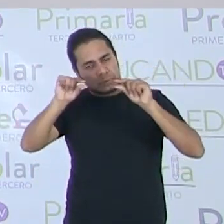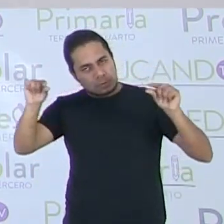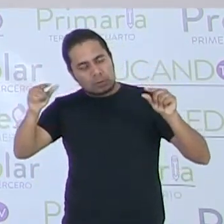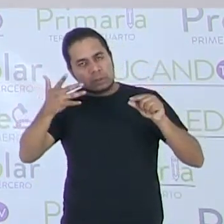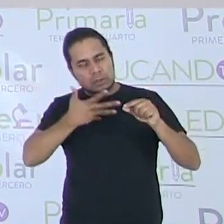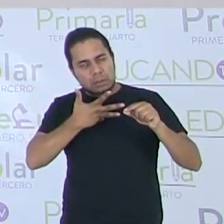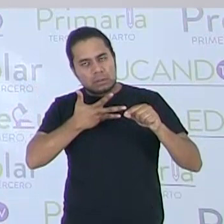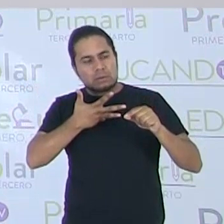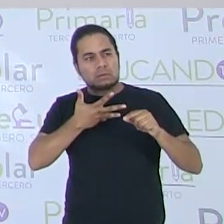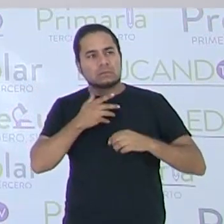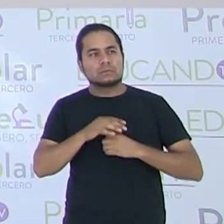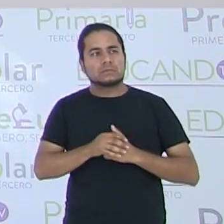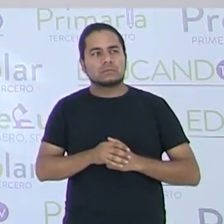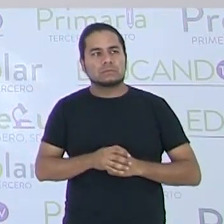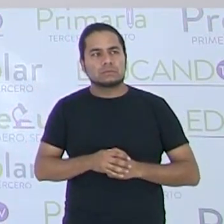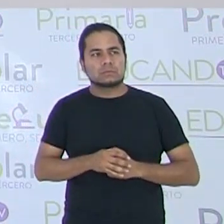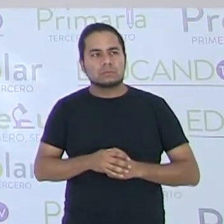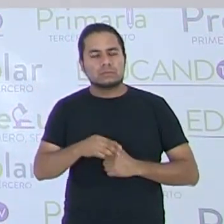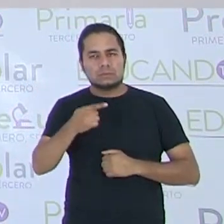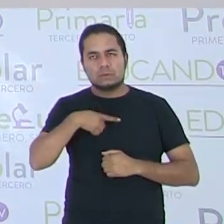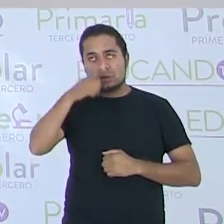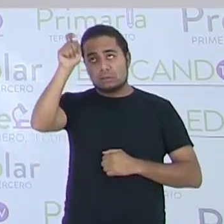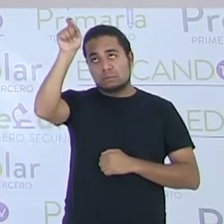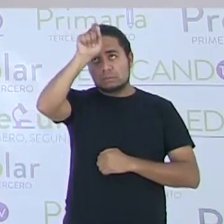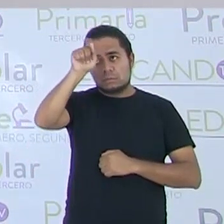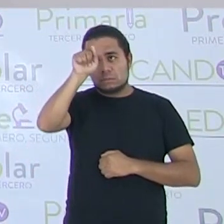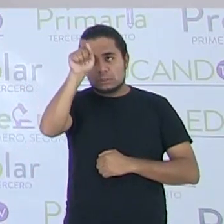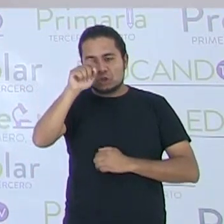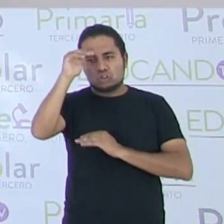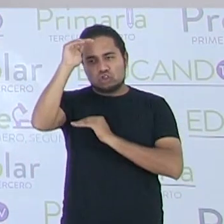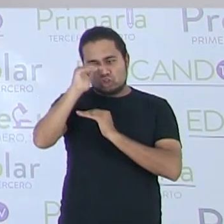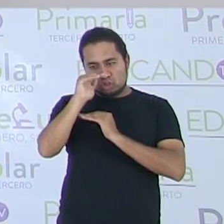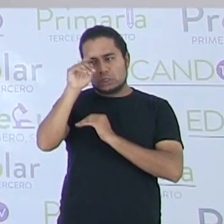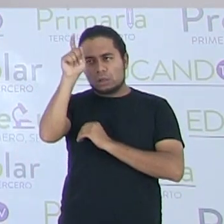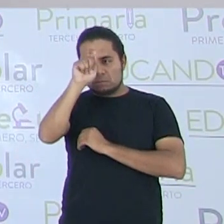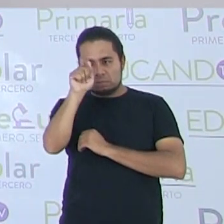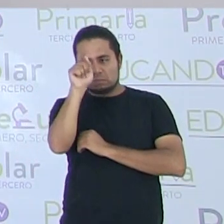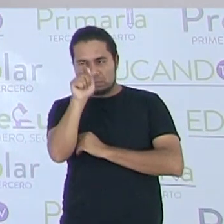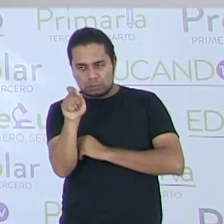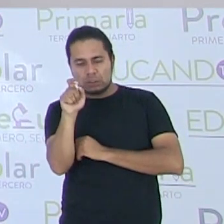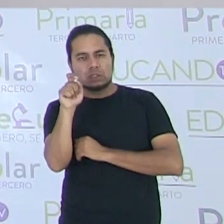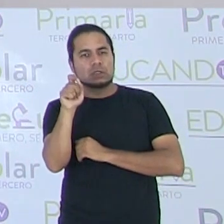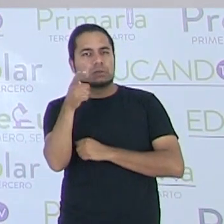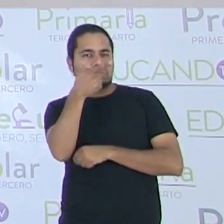hacerle aquí otra llave más pequeña.